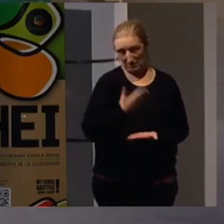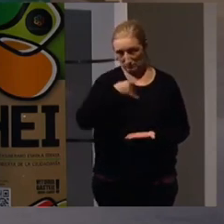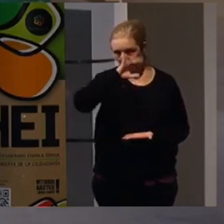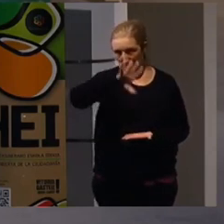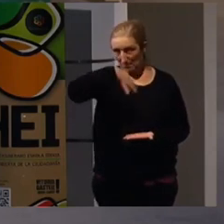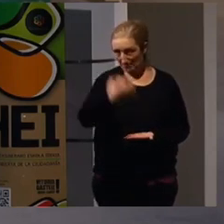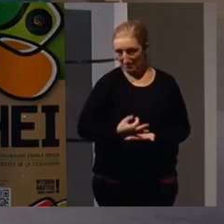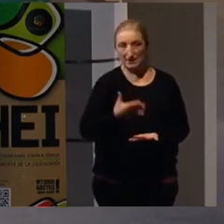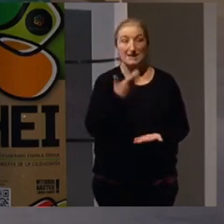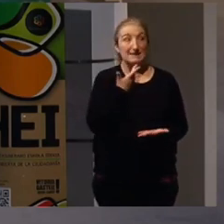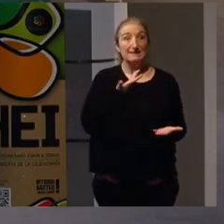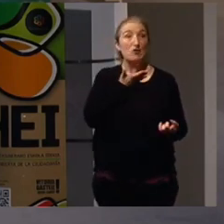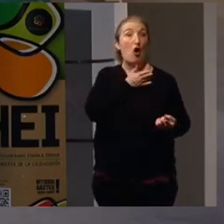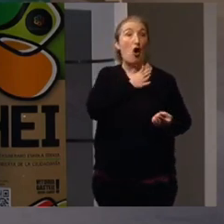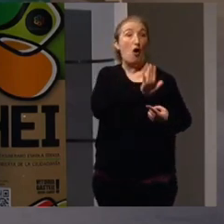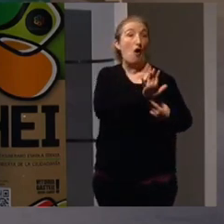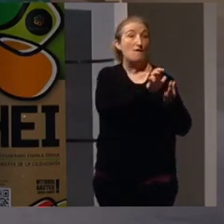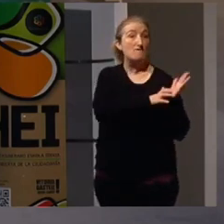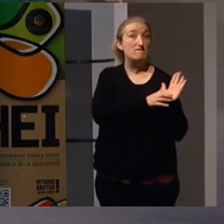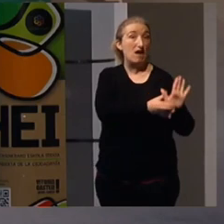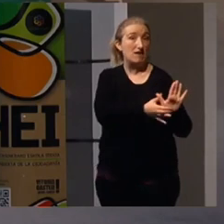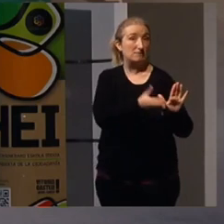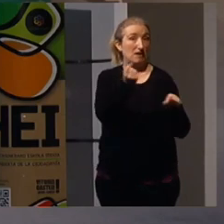fascinante. Y en esas ofertas donde